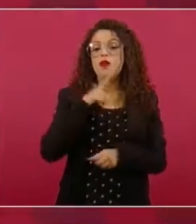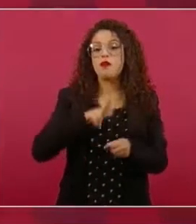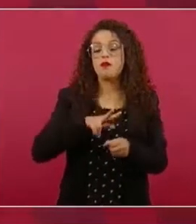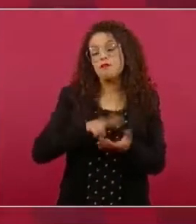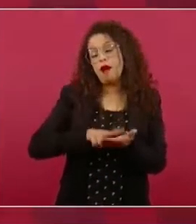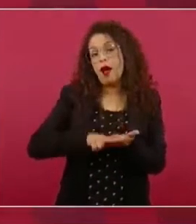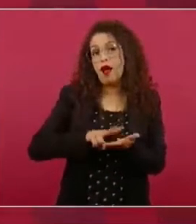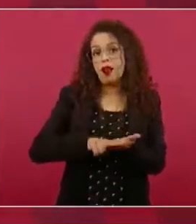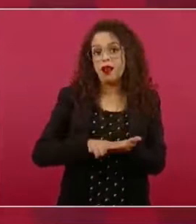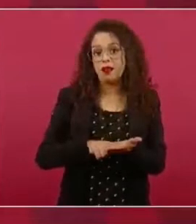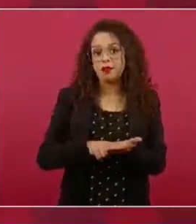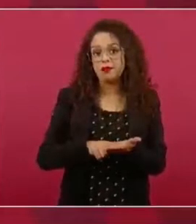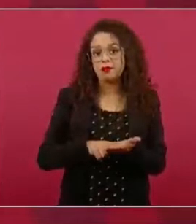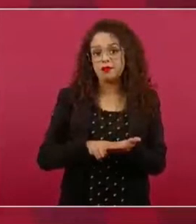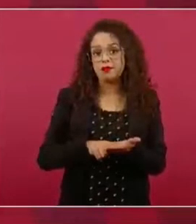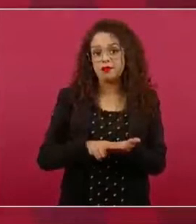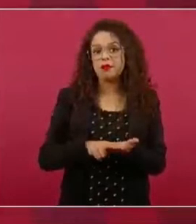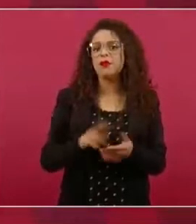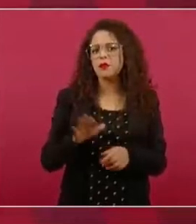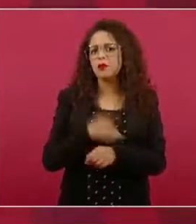Pero es por eso,